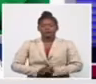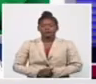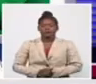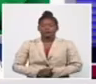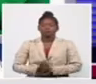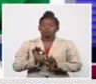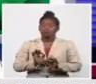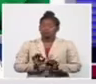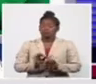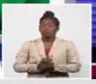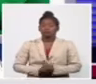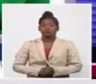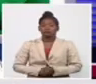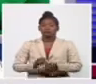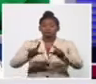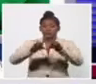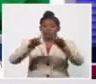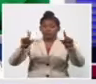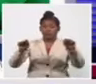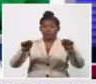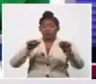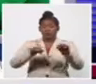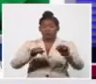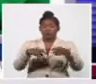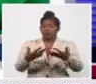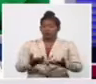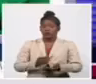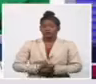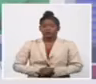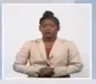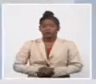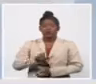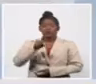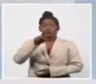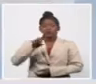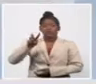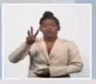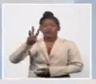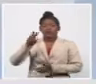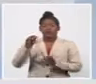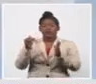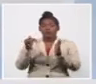pues Cuba amanece con 13.502 pacientes